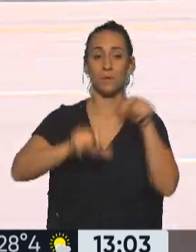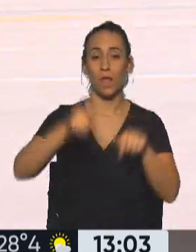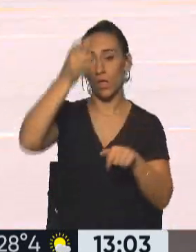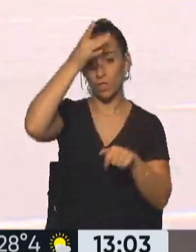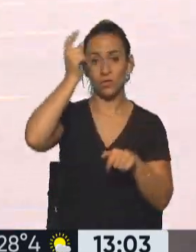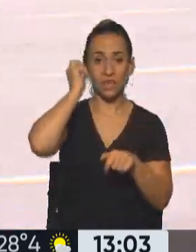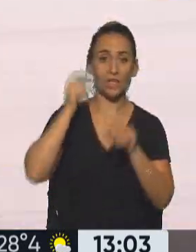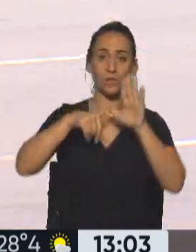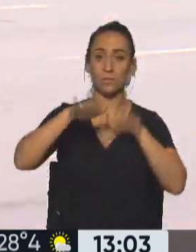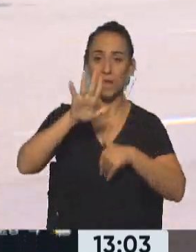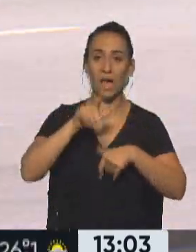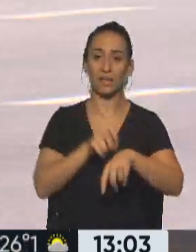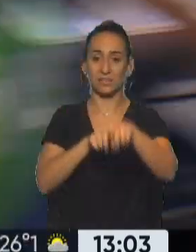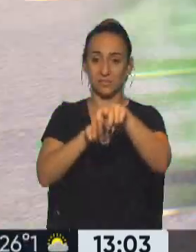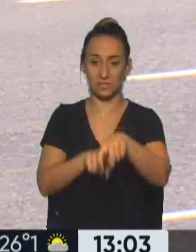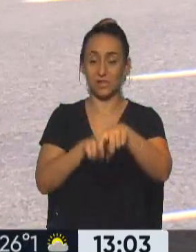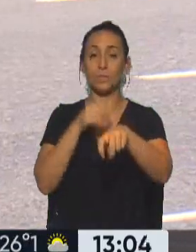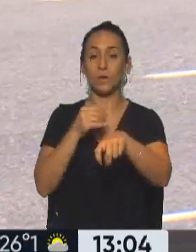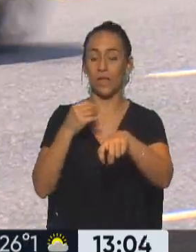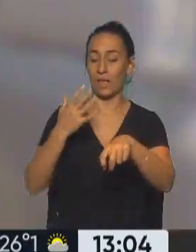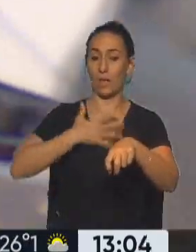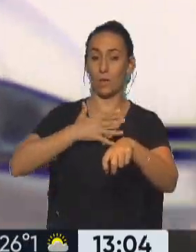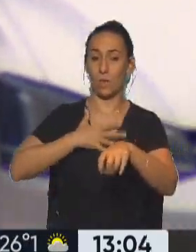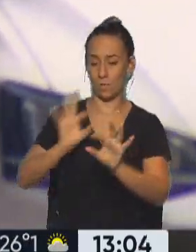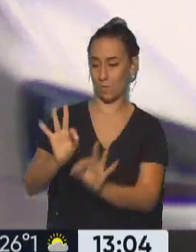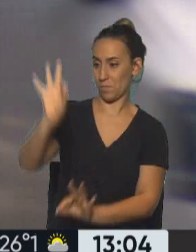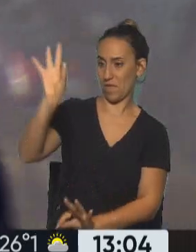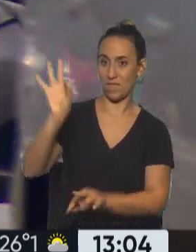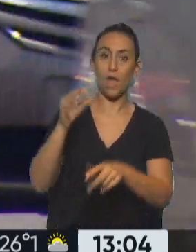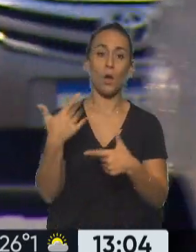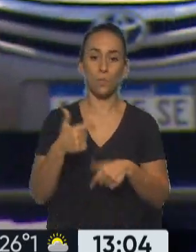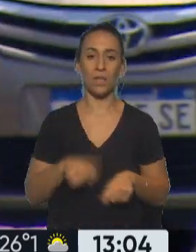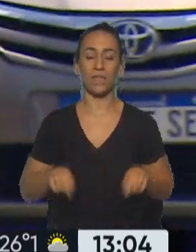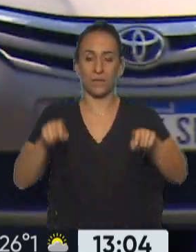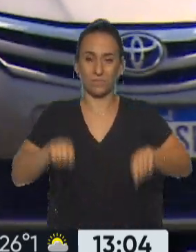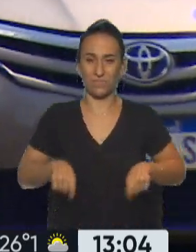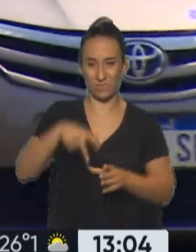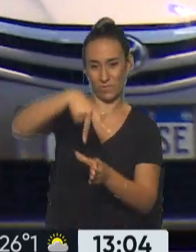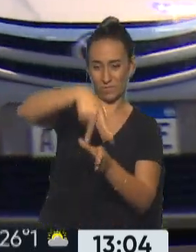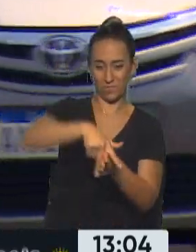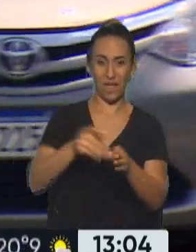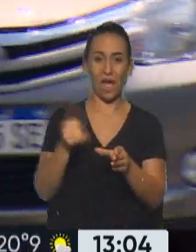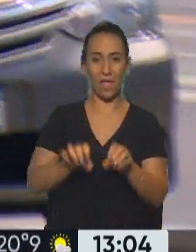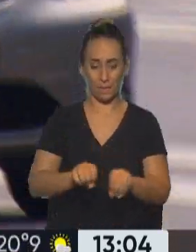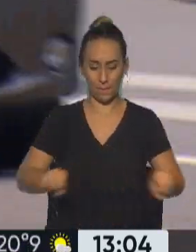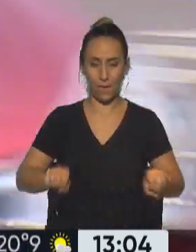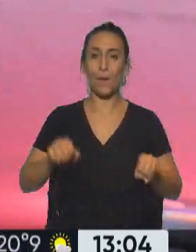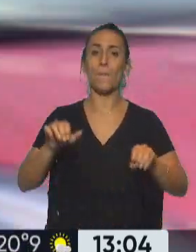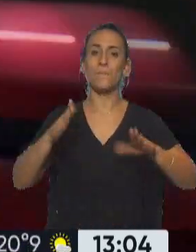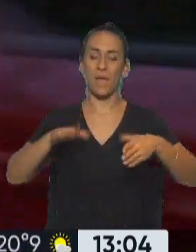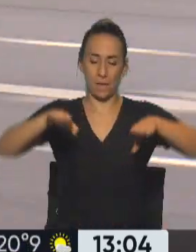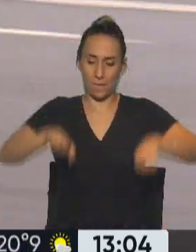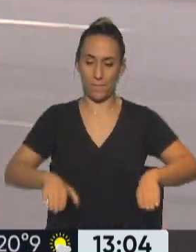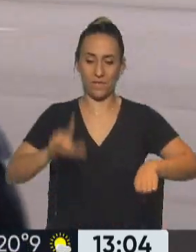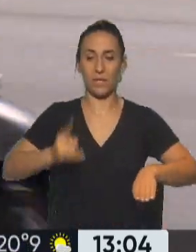el mayor de 12 años ya tiene una altura en la cual le permite llegar a los apoyapié correctamente y tiene desarrollado el cráneo